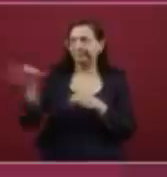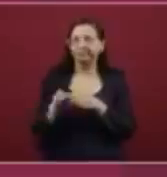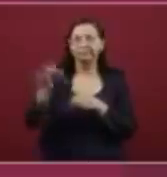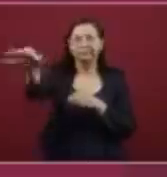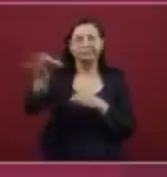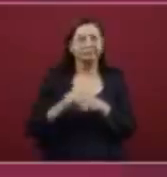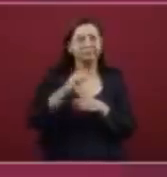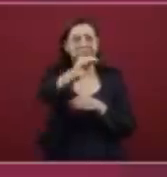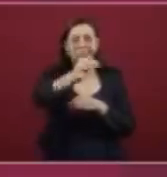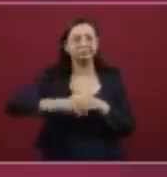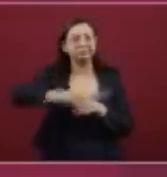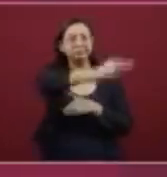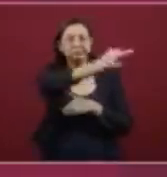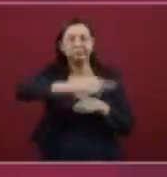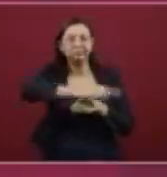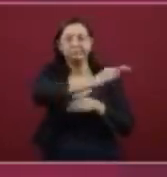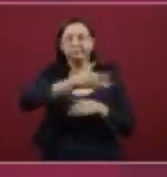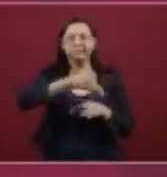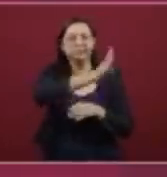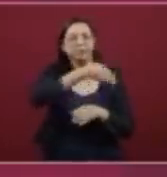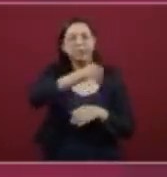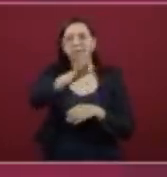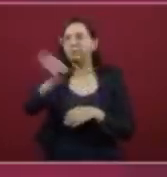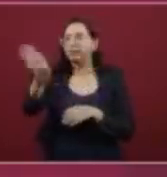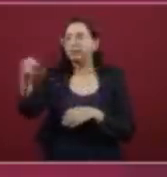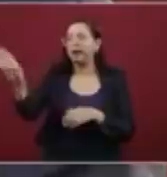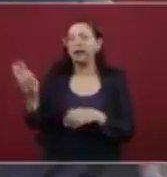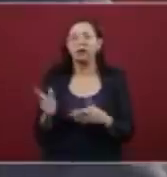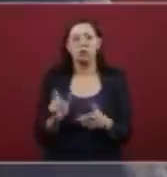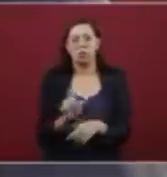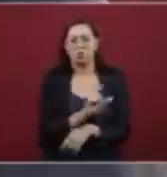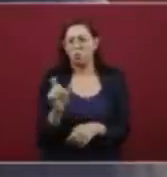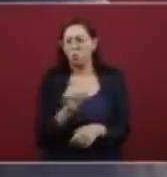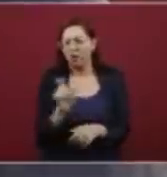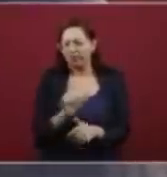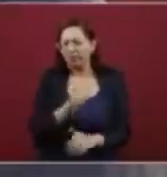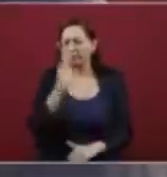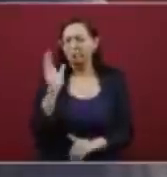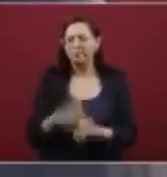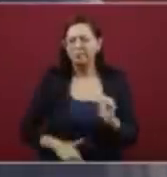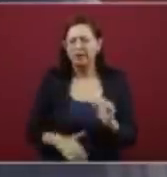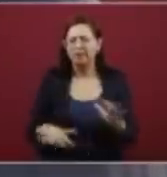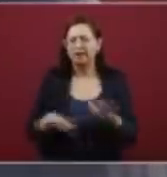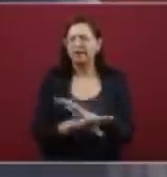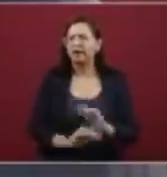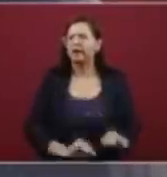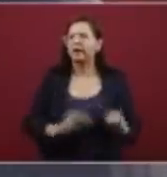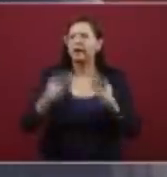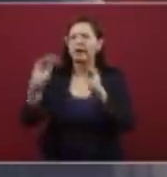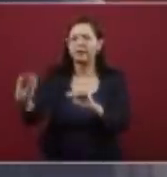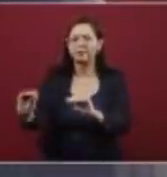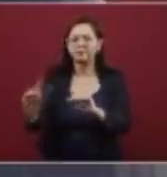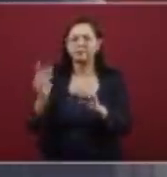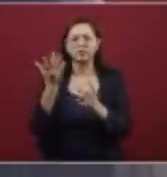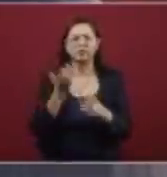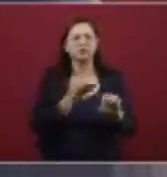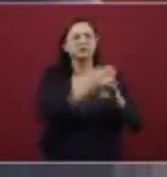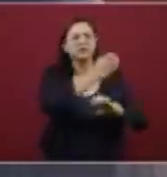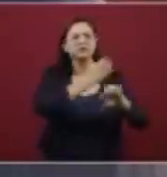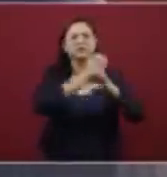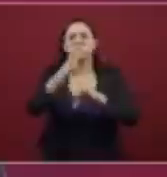van a terminar de trasladarse a los